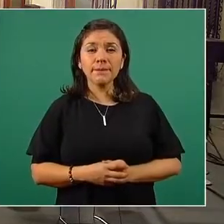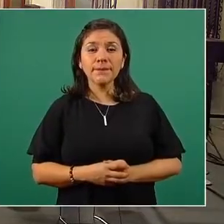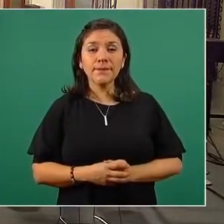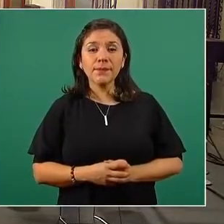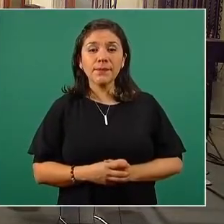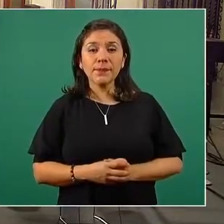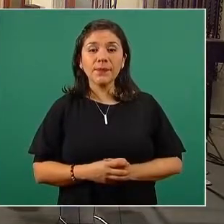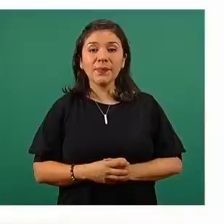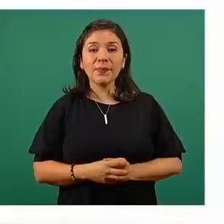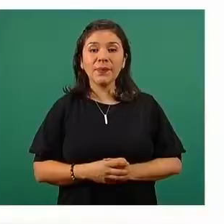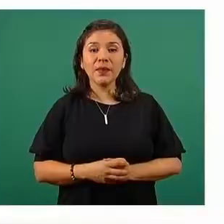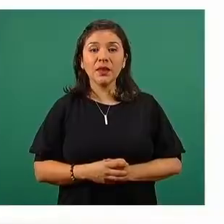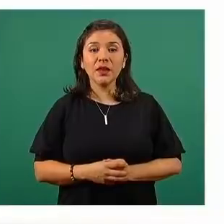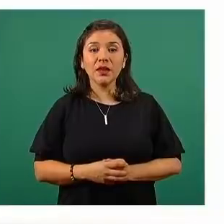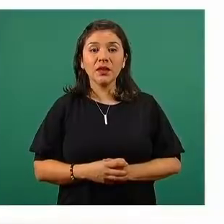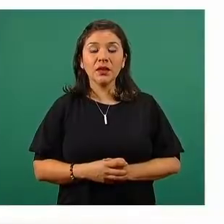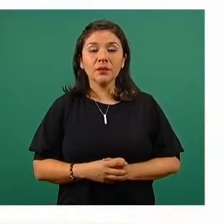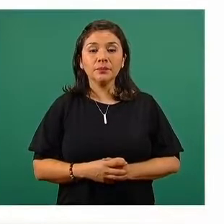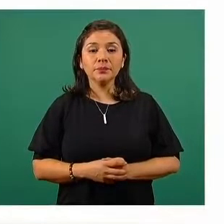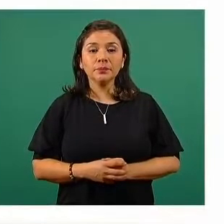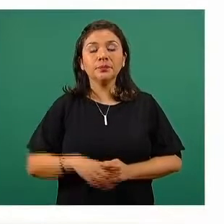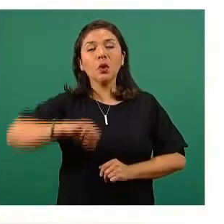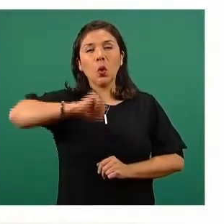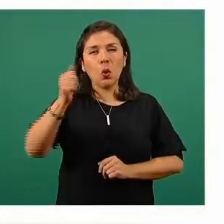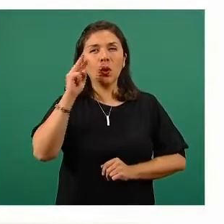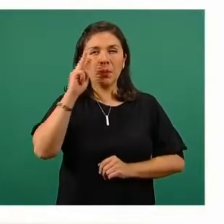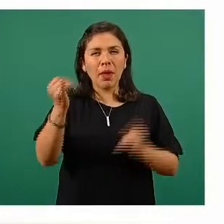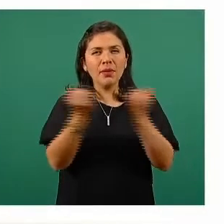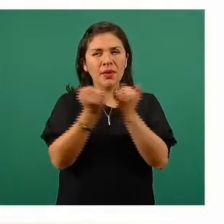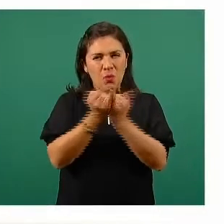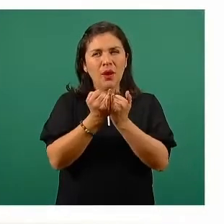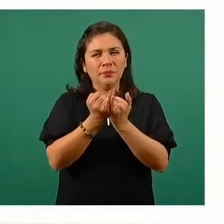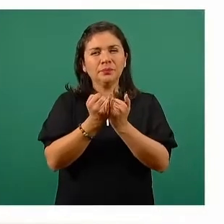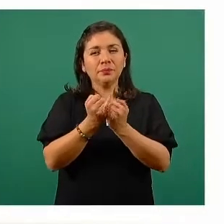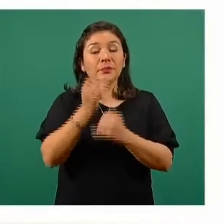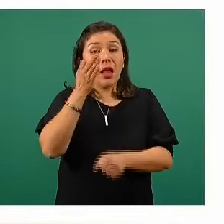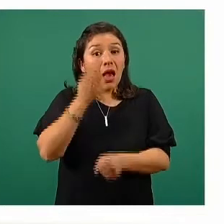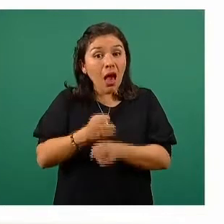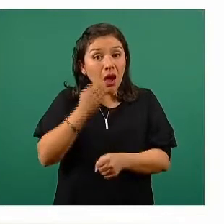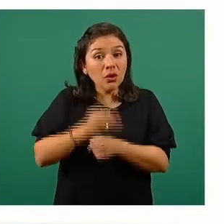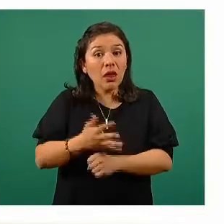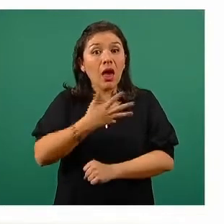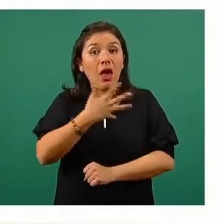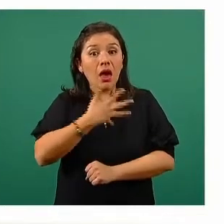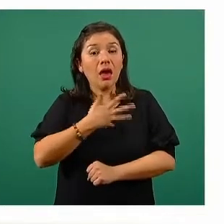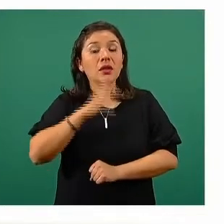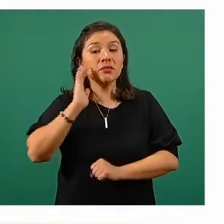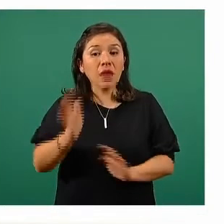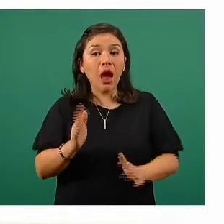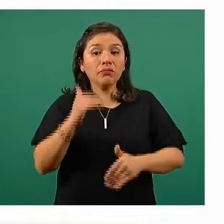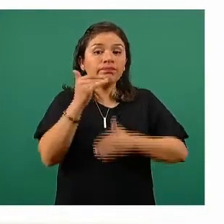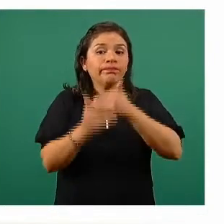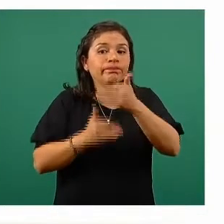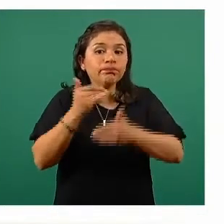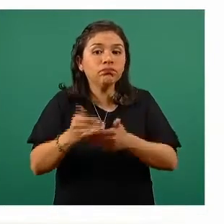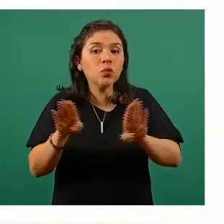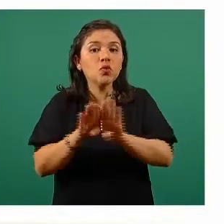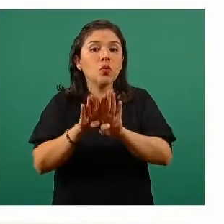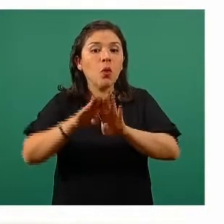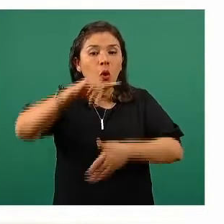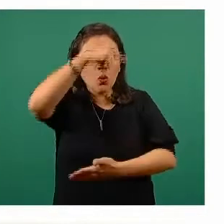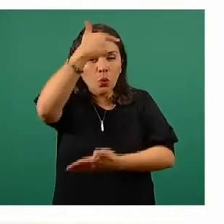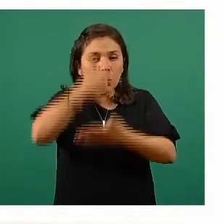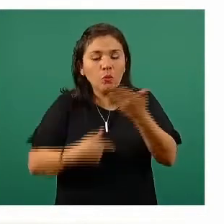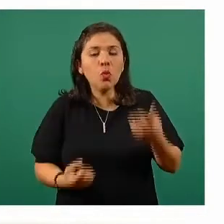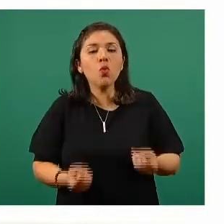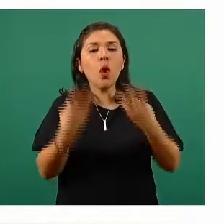Veamos pues también en este reporte diario cómo actualmente llevamos ya un avance general respecto al total de